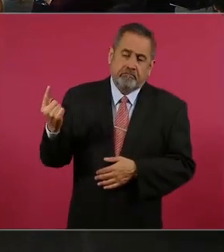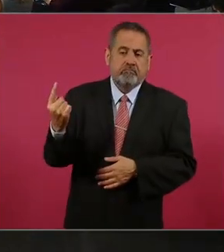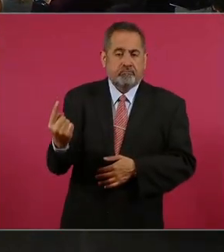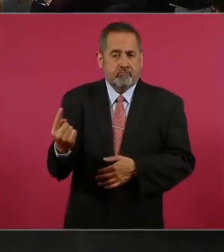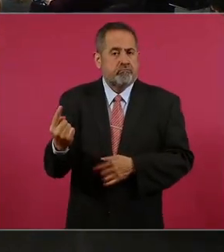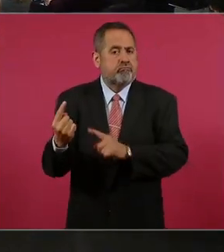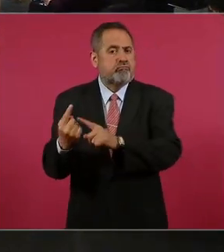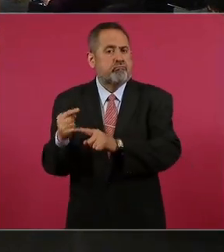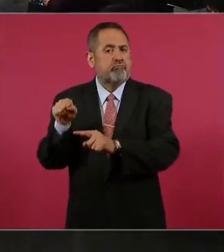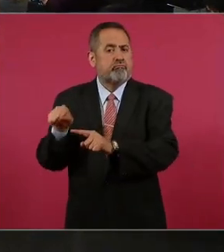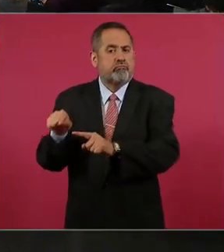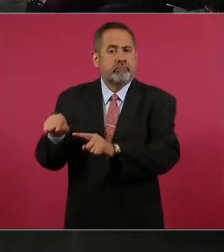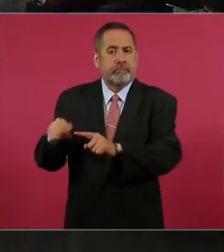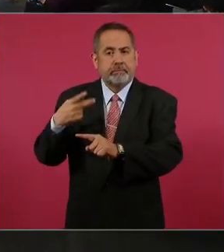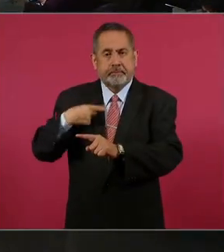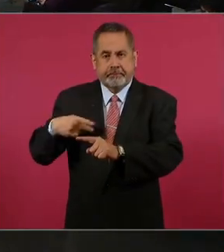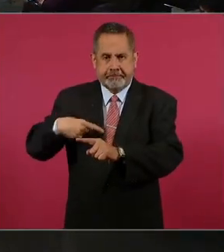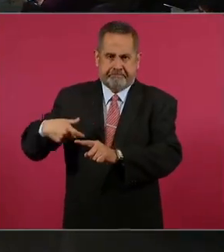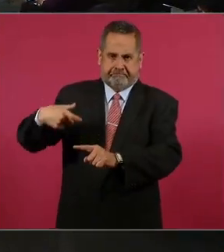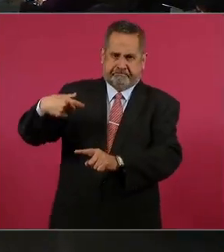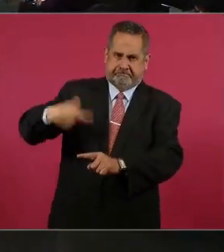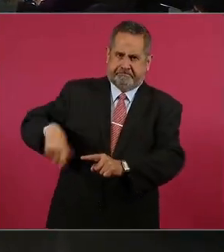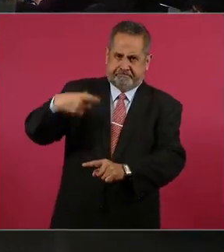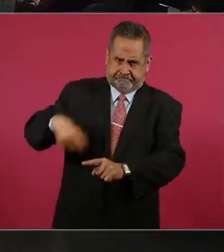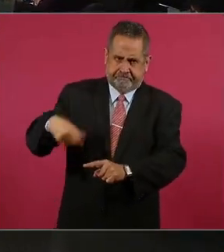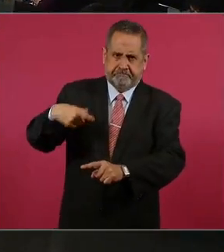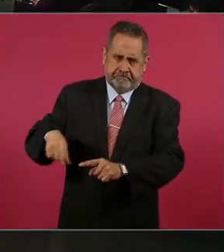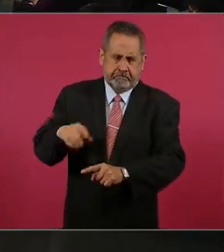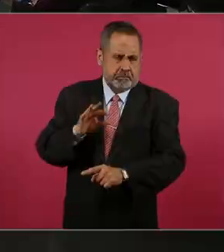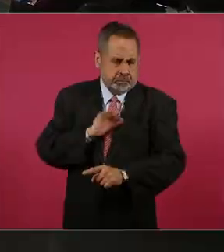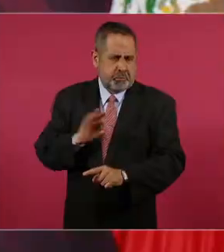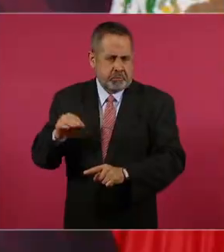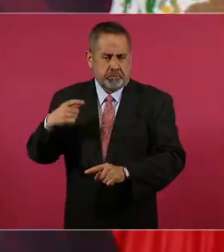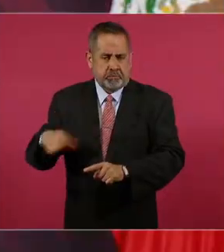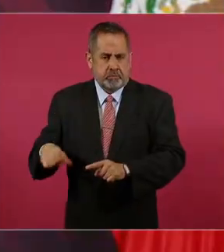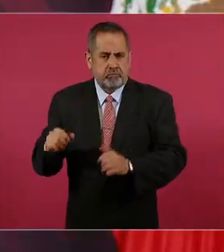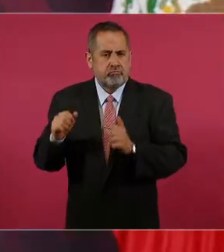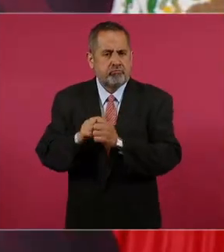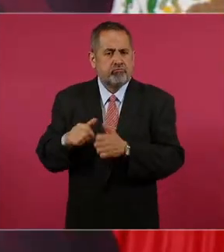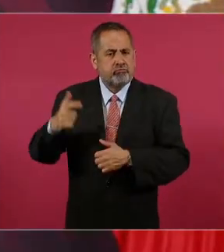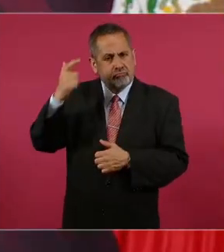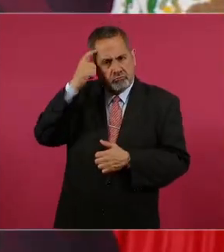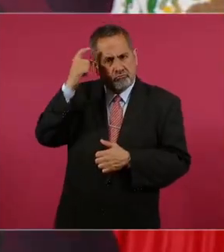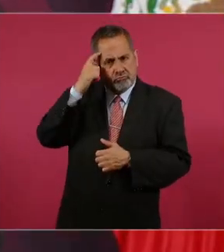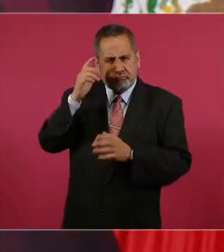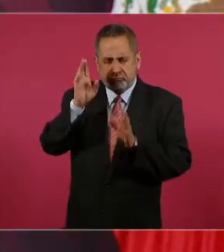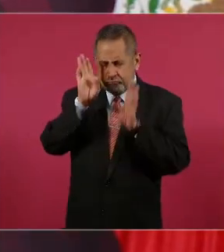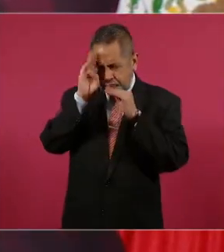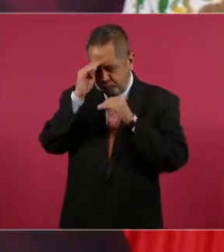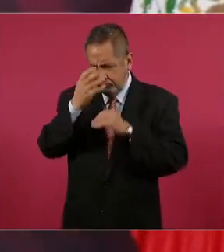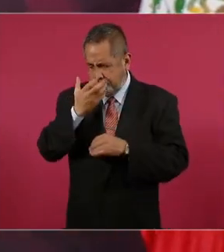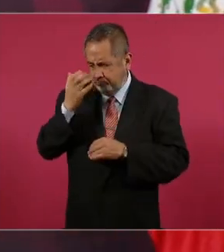familia acomodada con un pensamiento conservador,